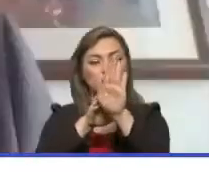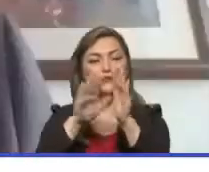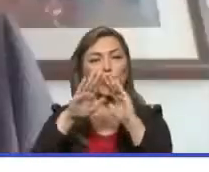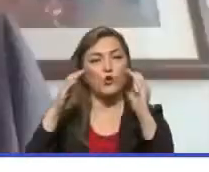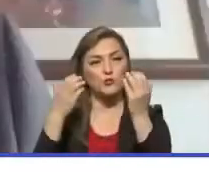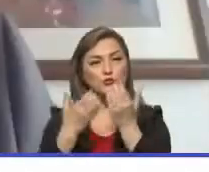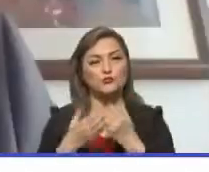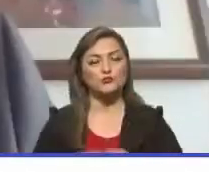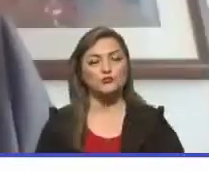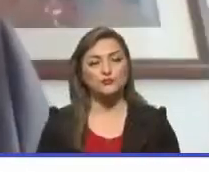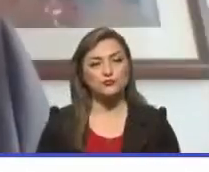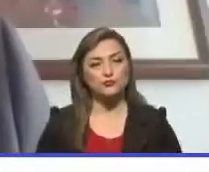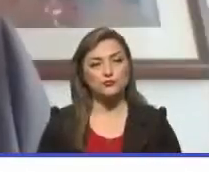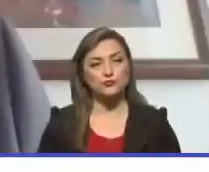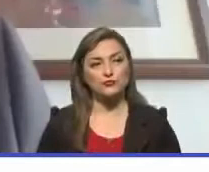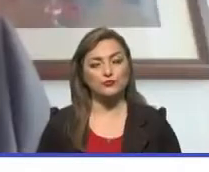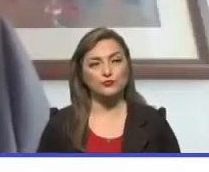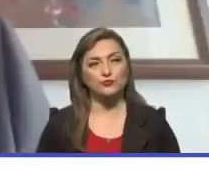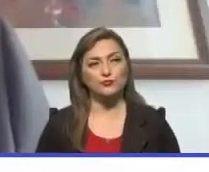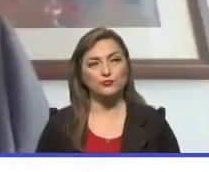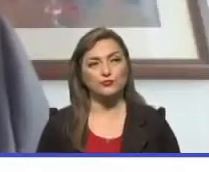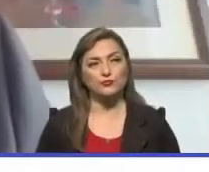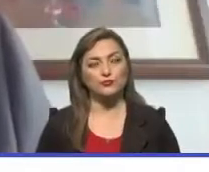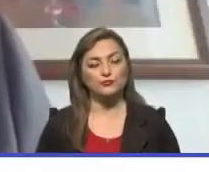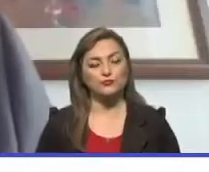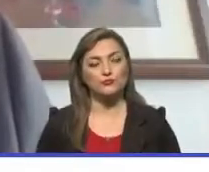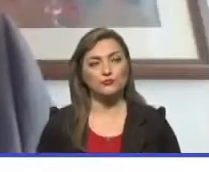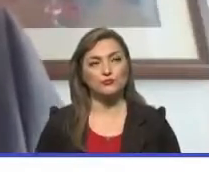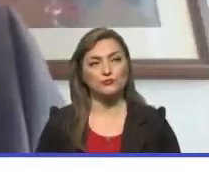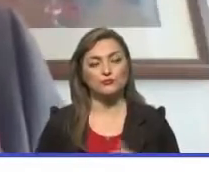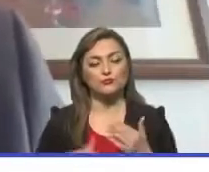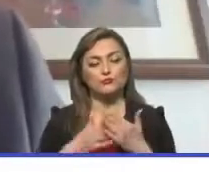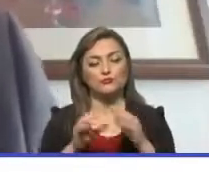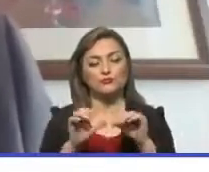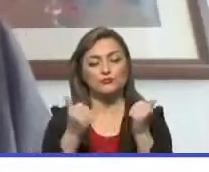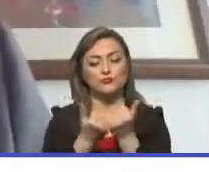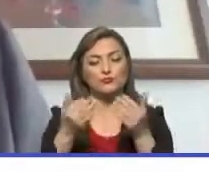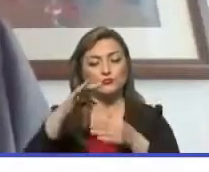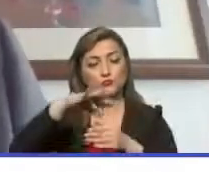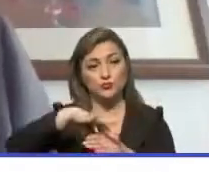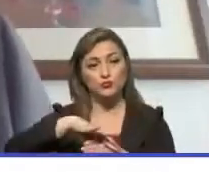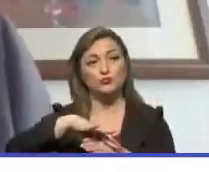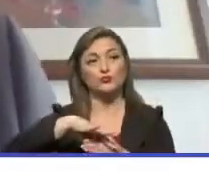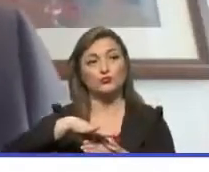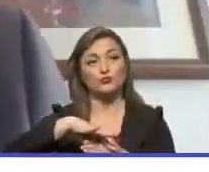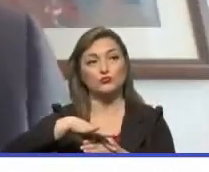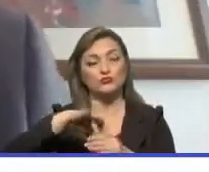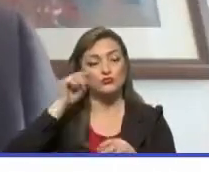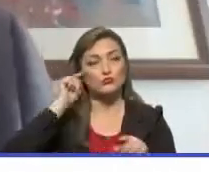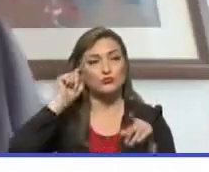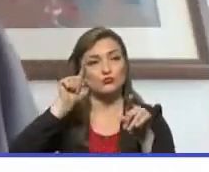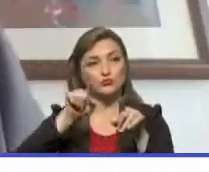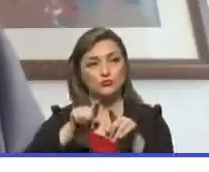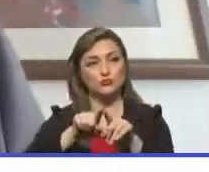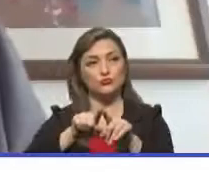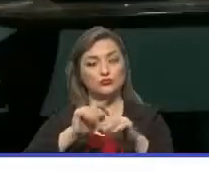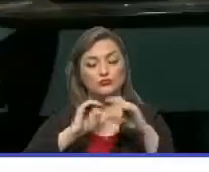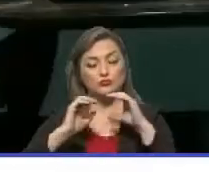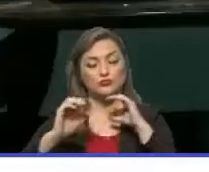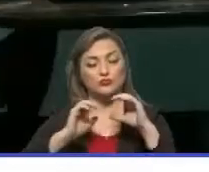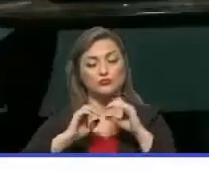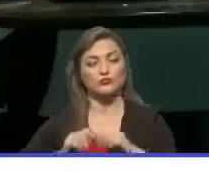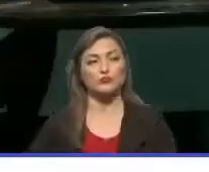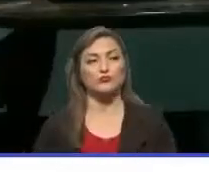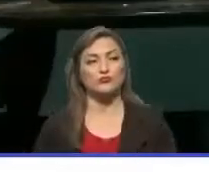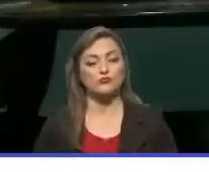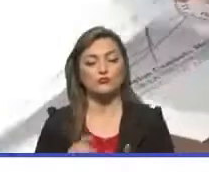comisión. Espero que todos los legisladores del CAL votemos en concordancia a lo que se conversó. Y